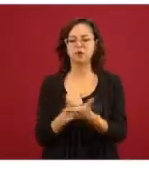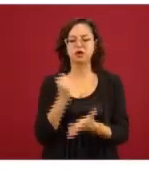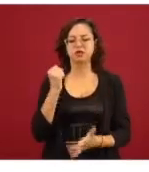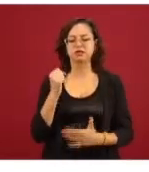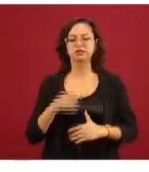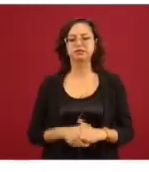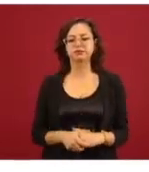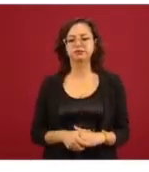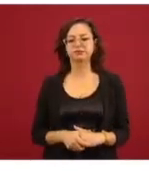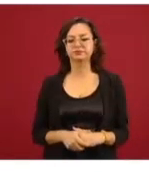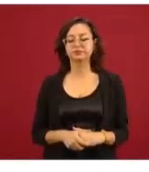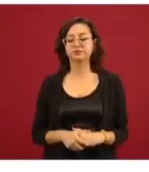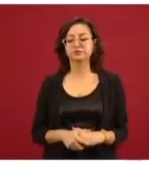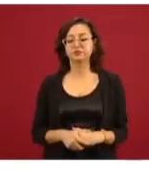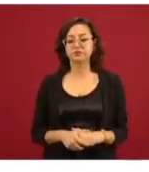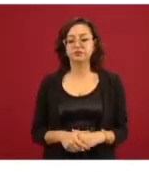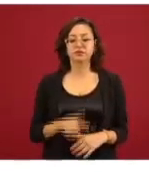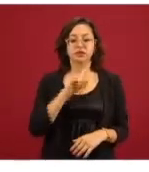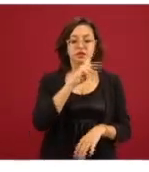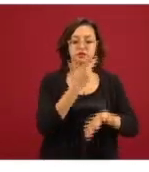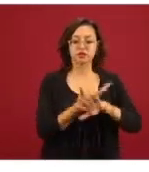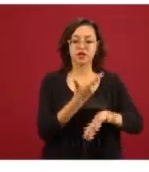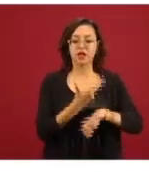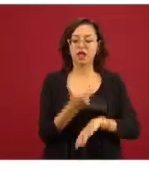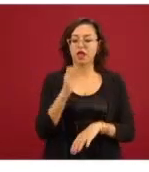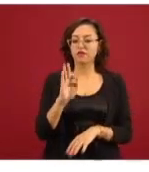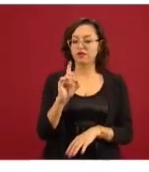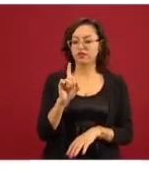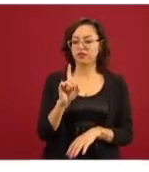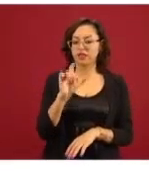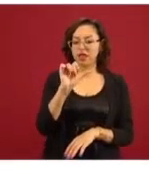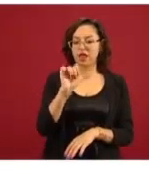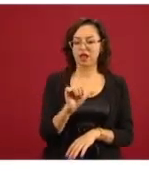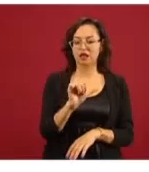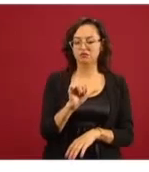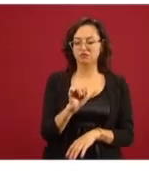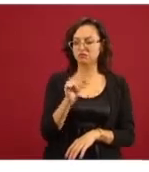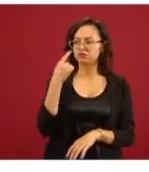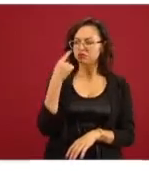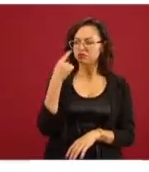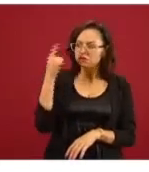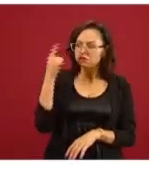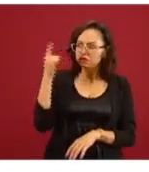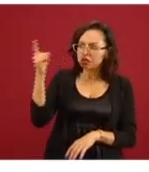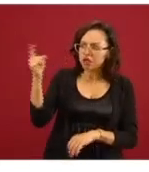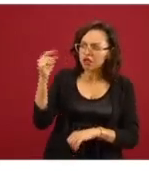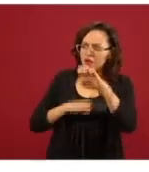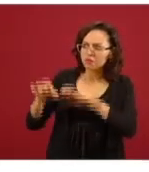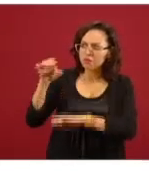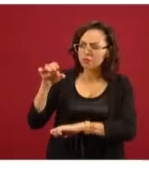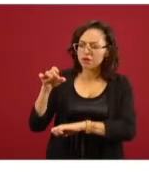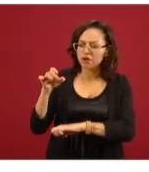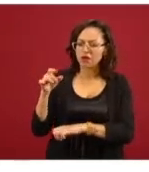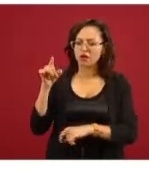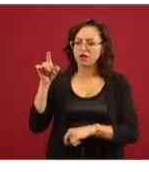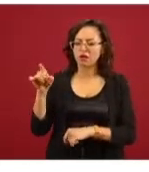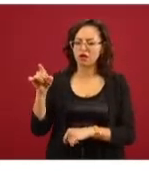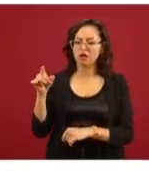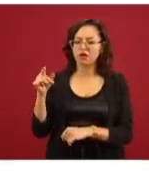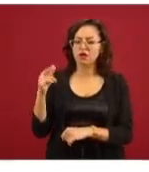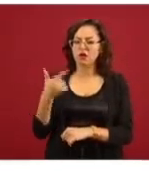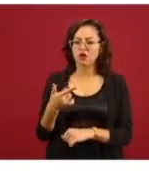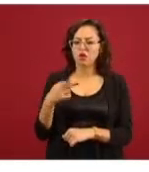Y la agencia estadounidense FDA también ha publicado que nuestro proveedor de China, en este caso el consorcio Guangzhou